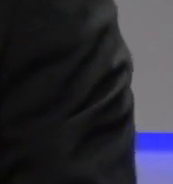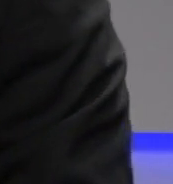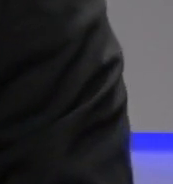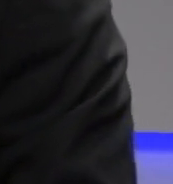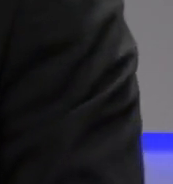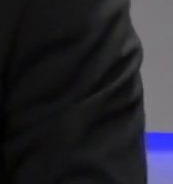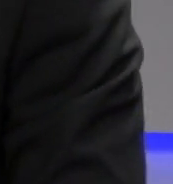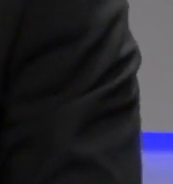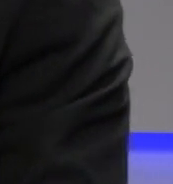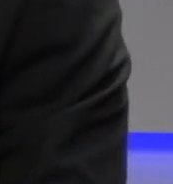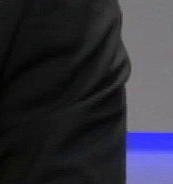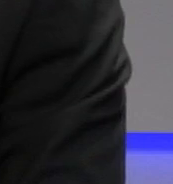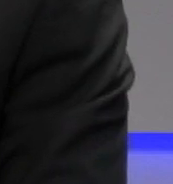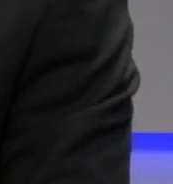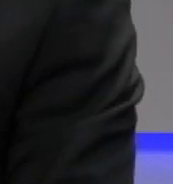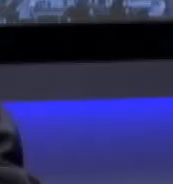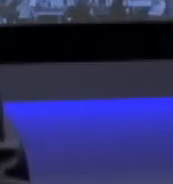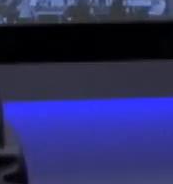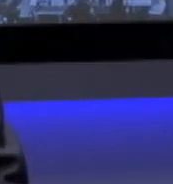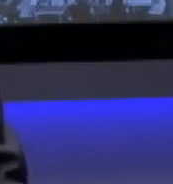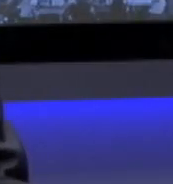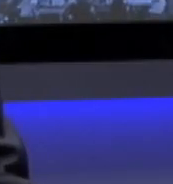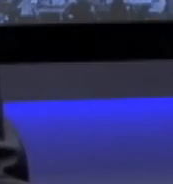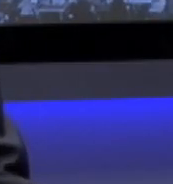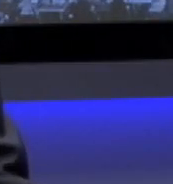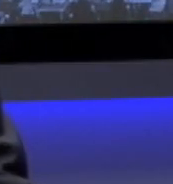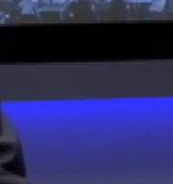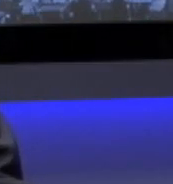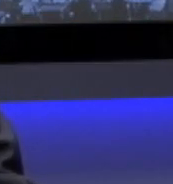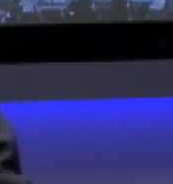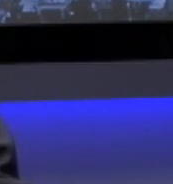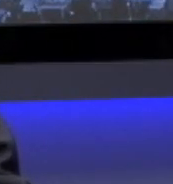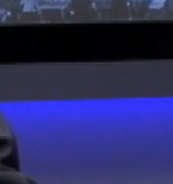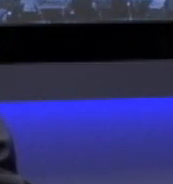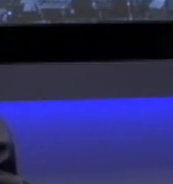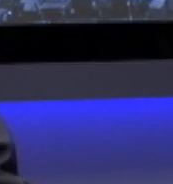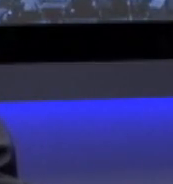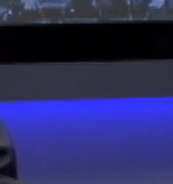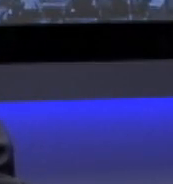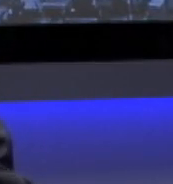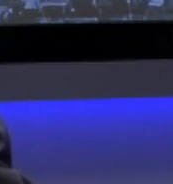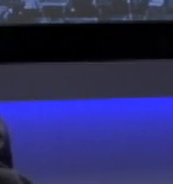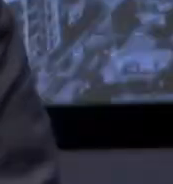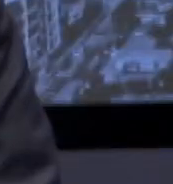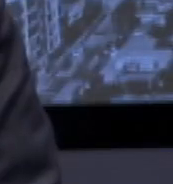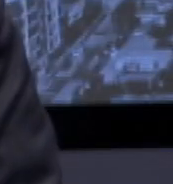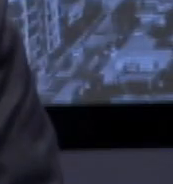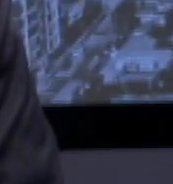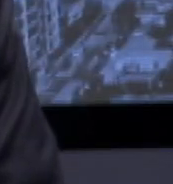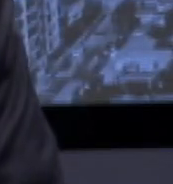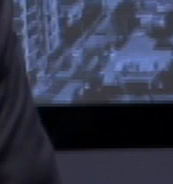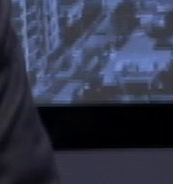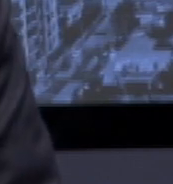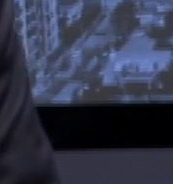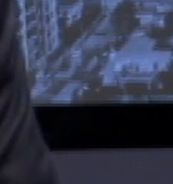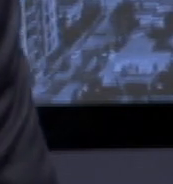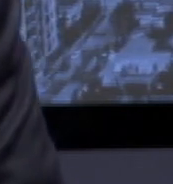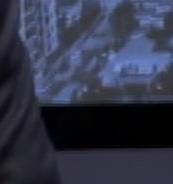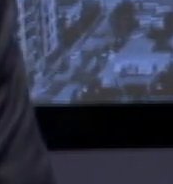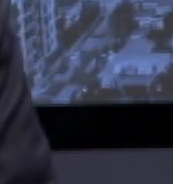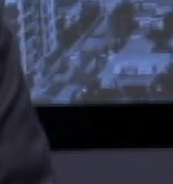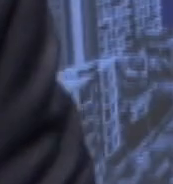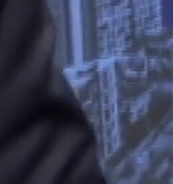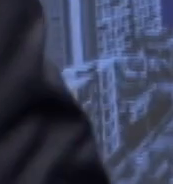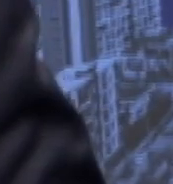de 23.000 empleos por el IVA a servicios. La presión que le van a empezar a meter a este país con la necesidad de